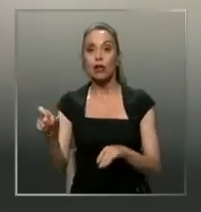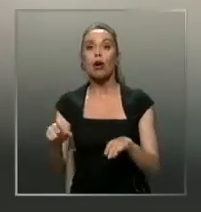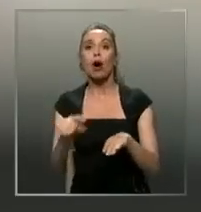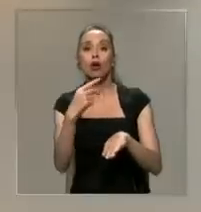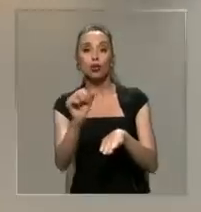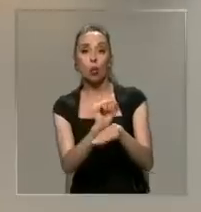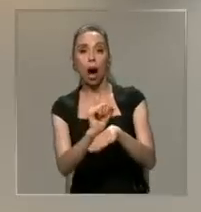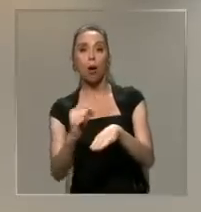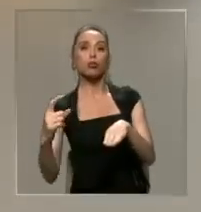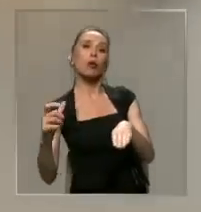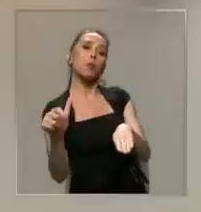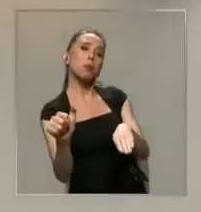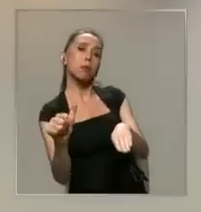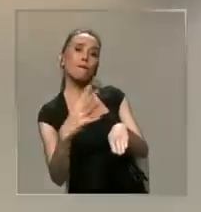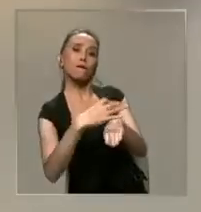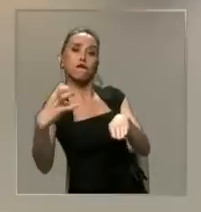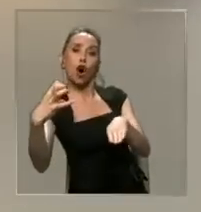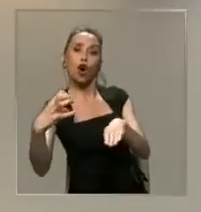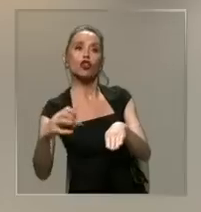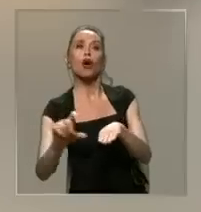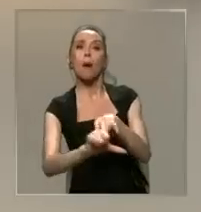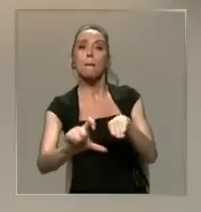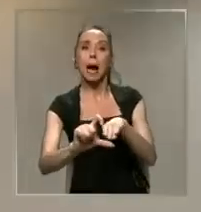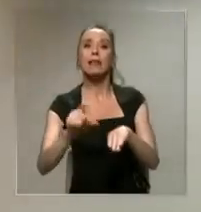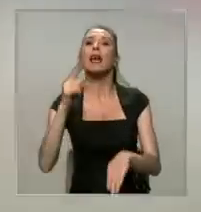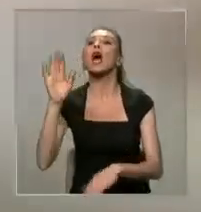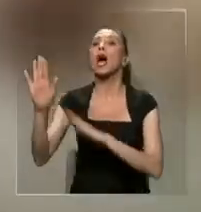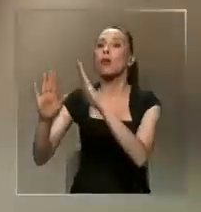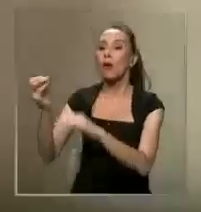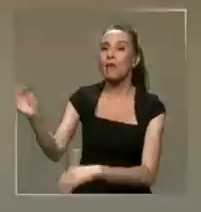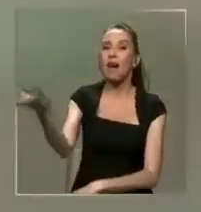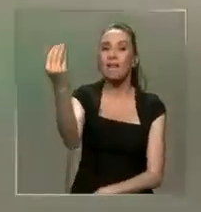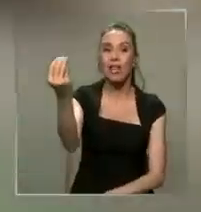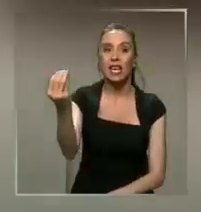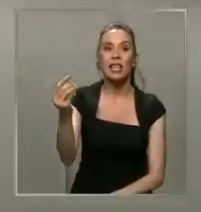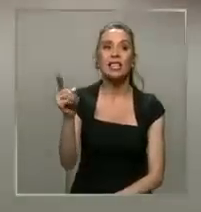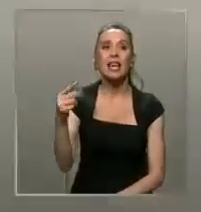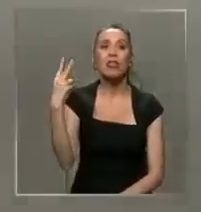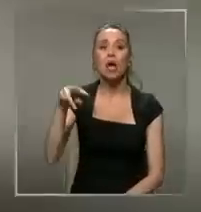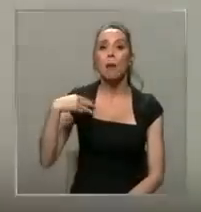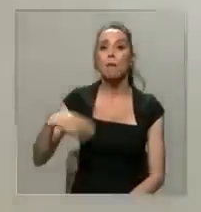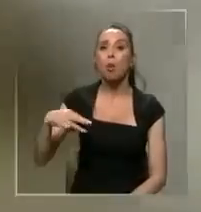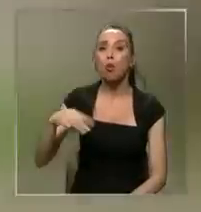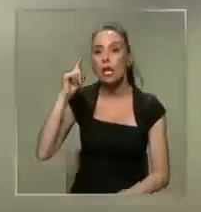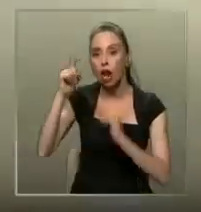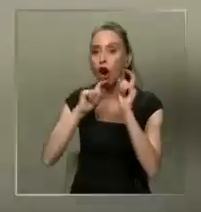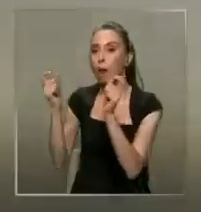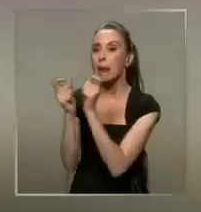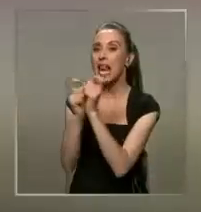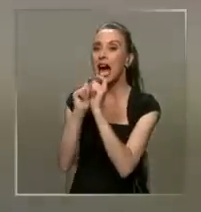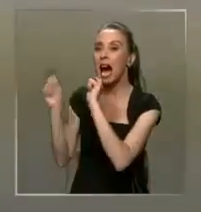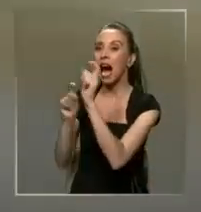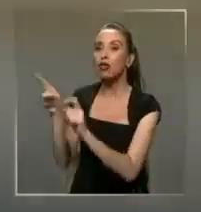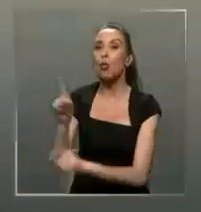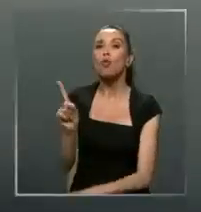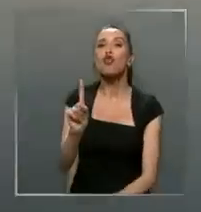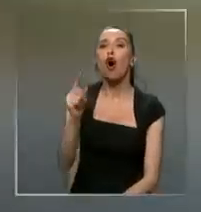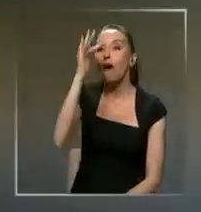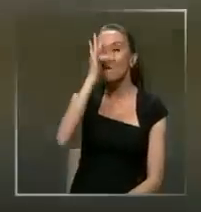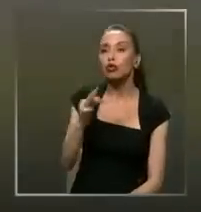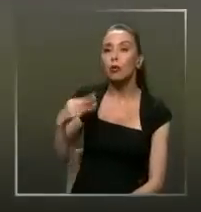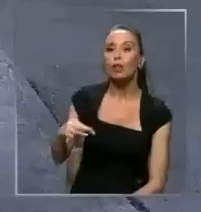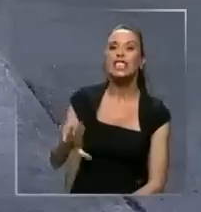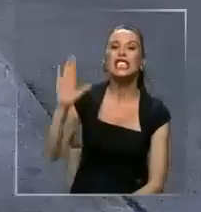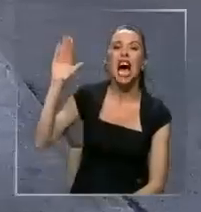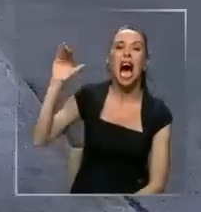patente. Que le vaya bien, cuídese nomás. Eso es para los de la Muni, loco. Un herido de la Muni, hermano,